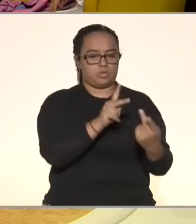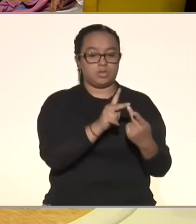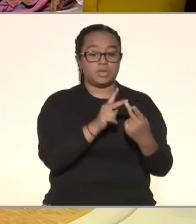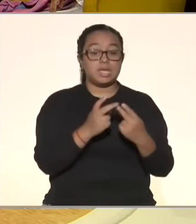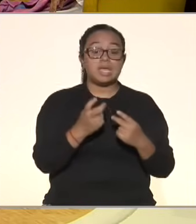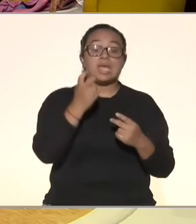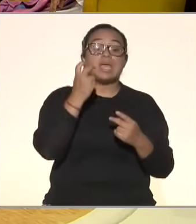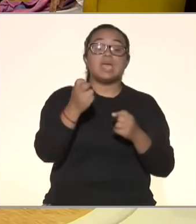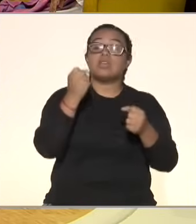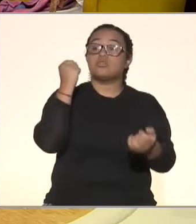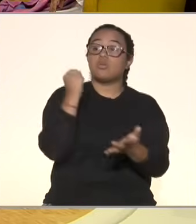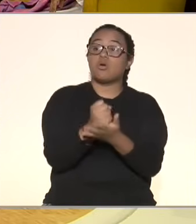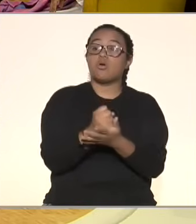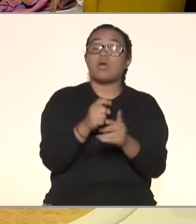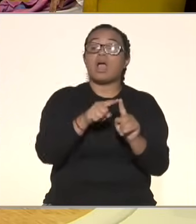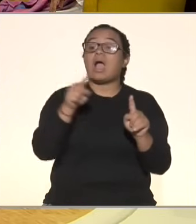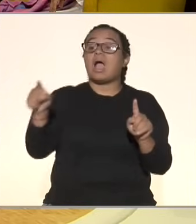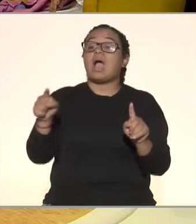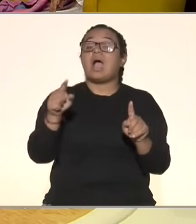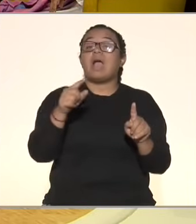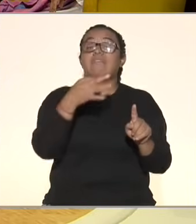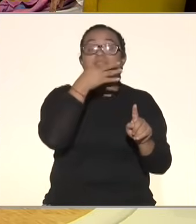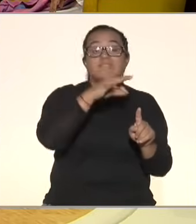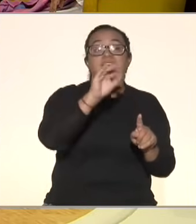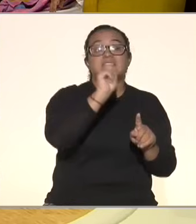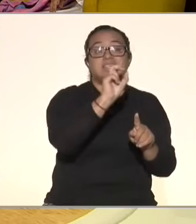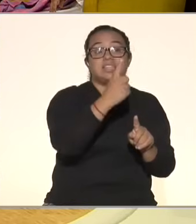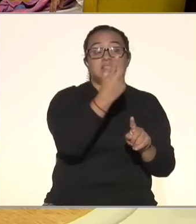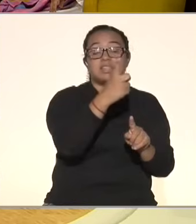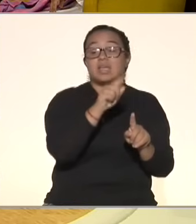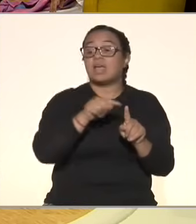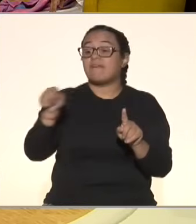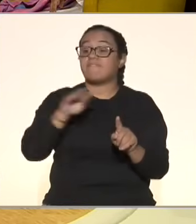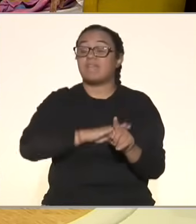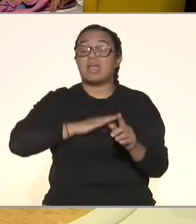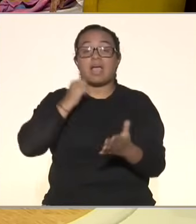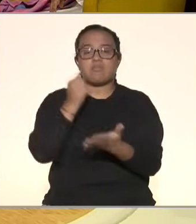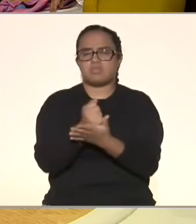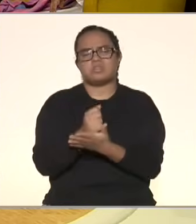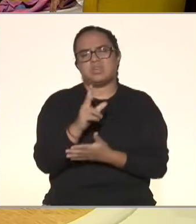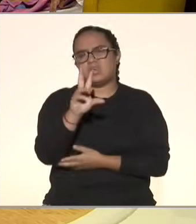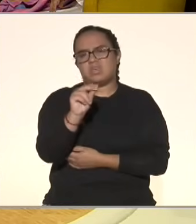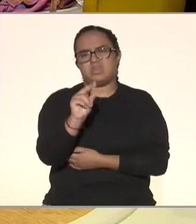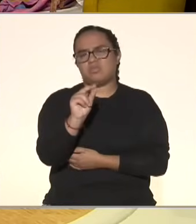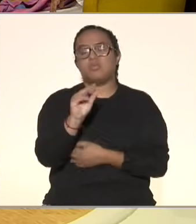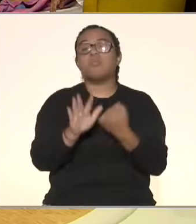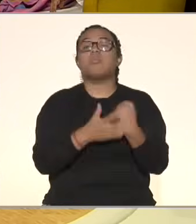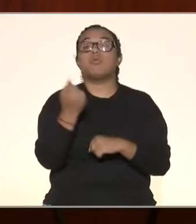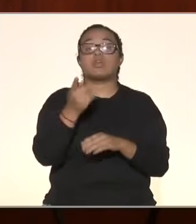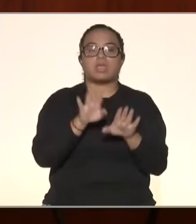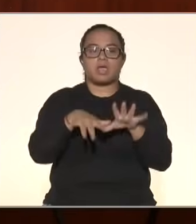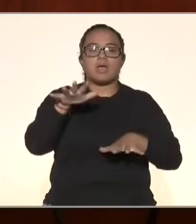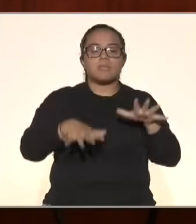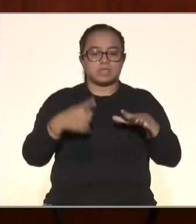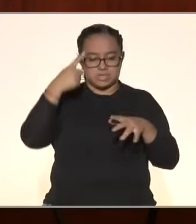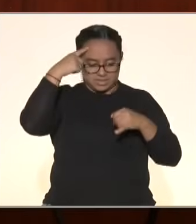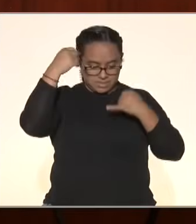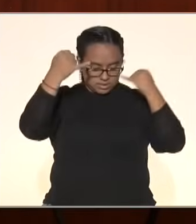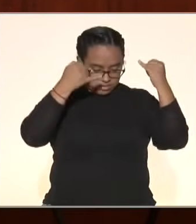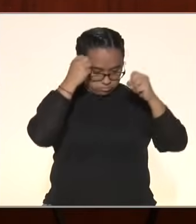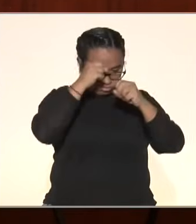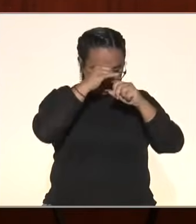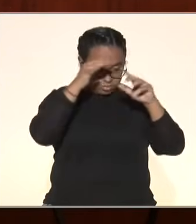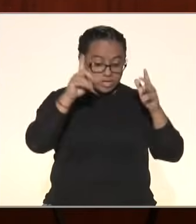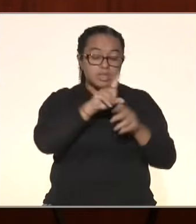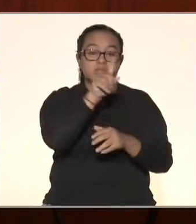sinónimo, ponerlo como un sinónimo podría cargarle mucha expectativa y justo la expectativa a veces es lo que genera